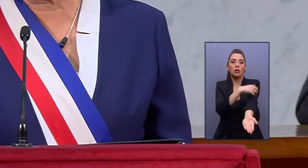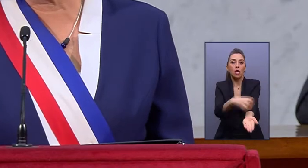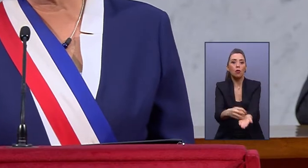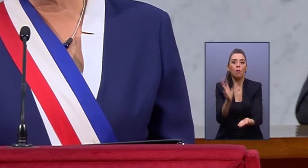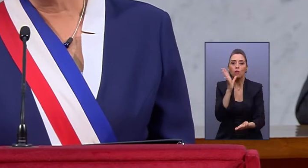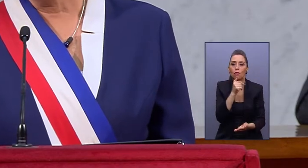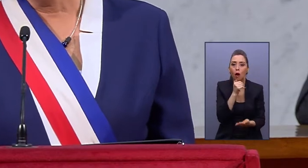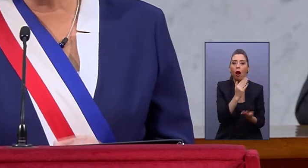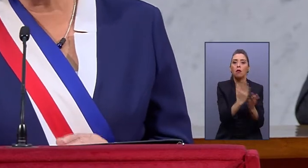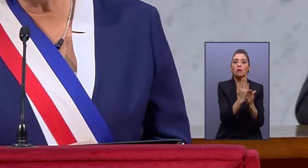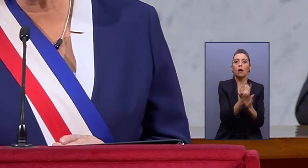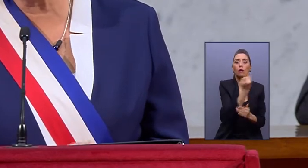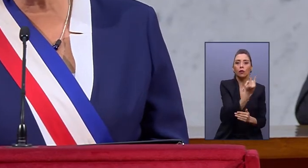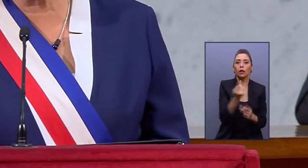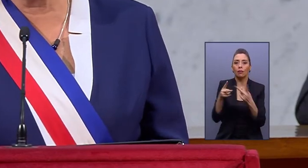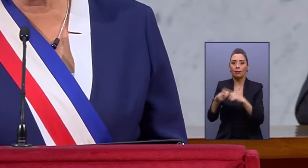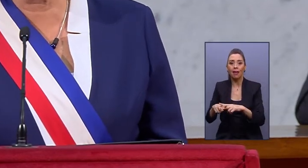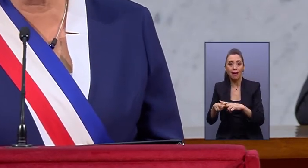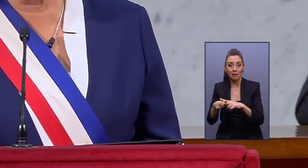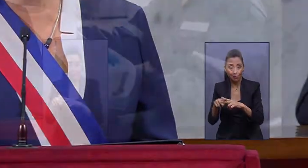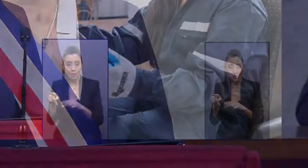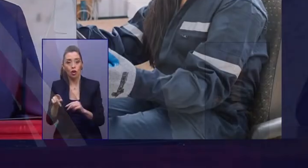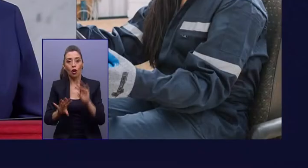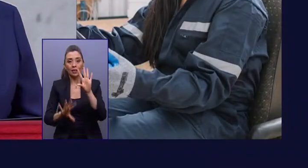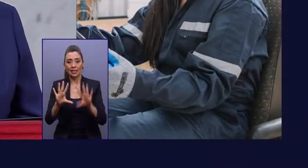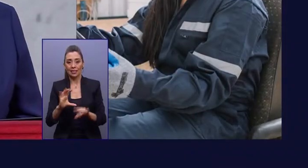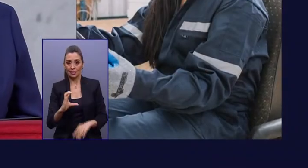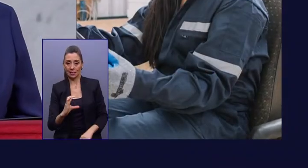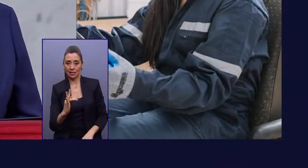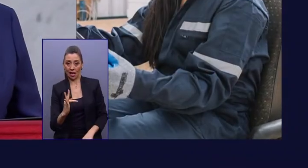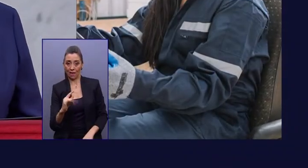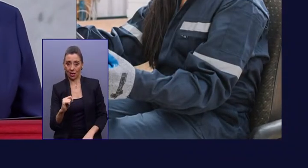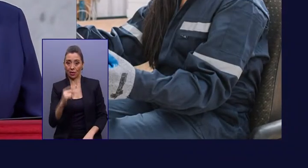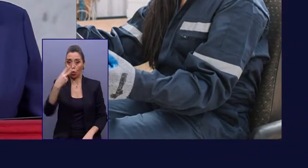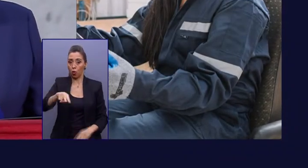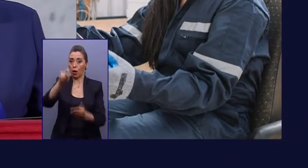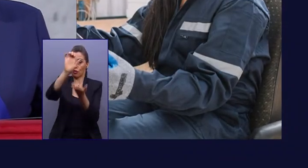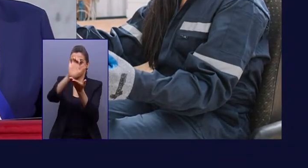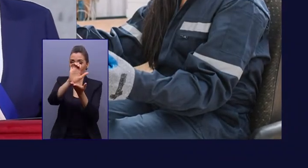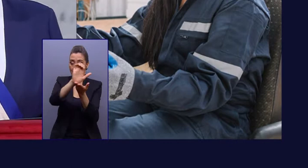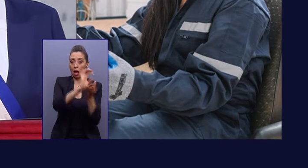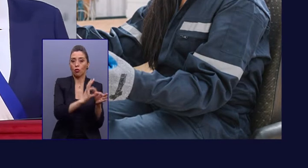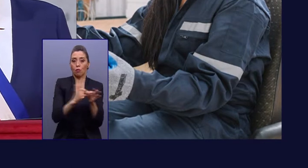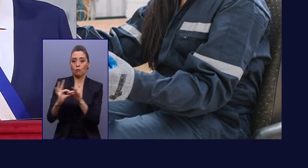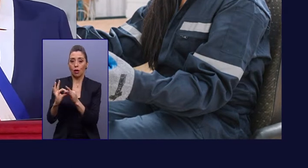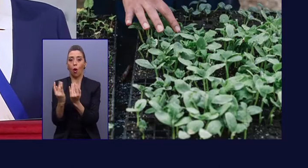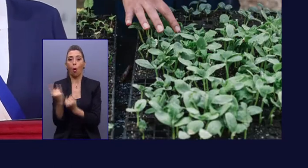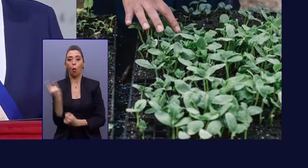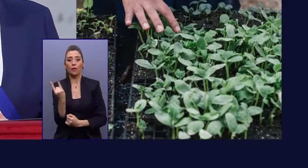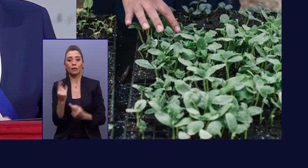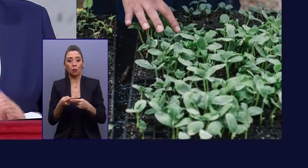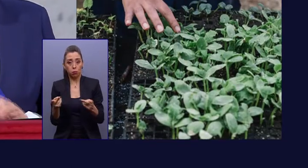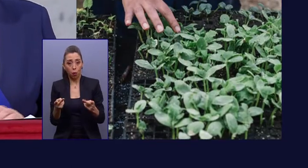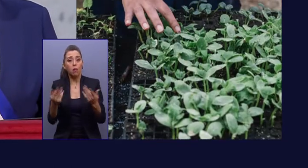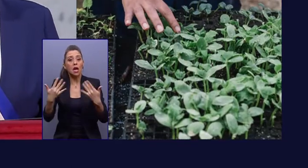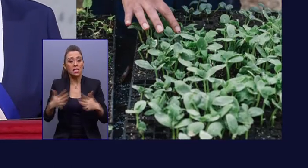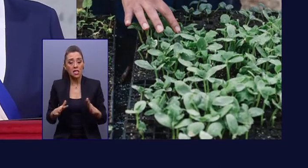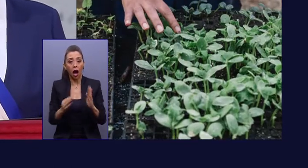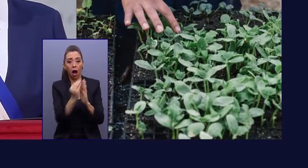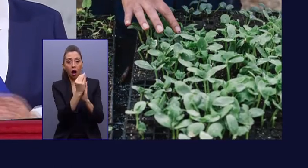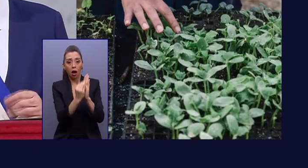como técnica. Los 15 centros de formación técnica estatales, vinculados con universidades públicas, ya tienen sus